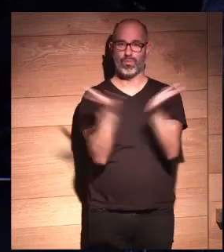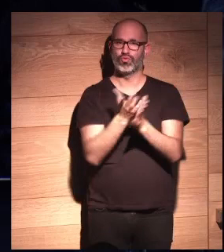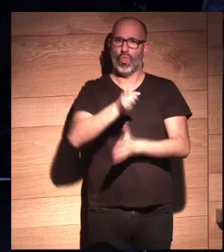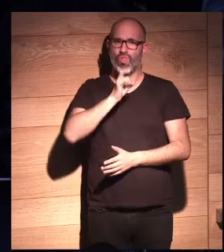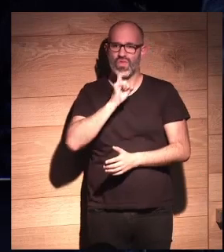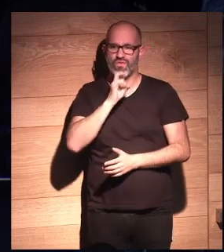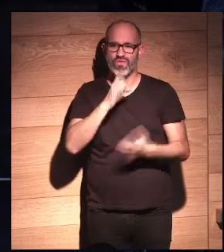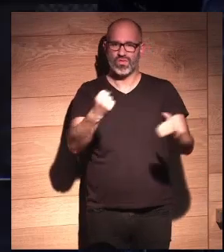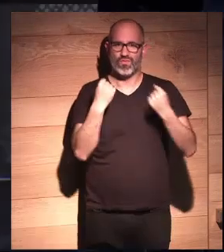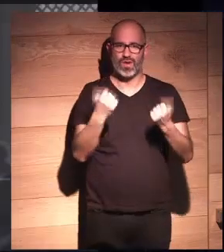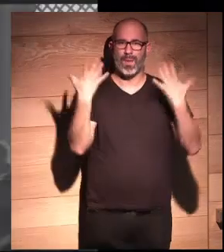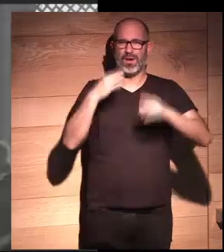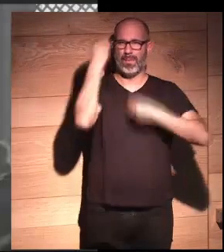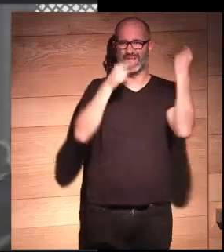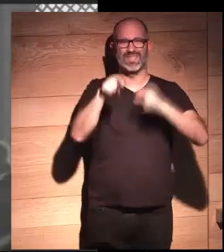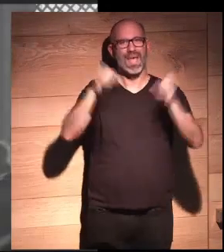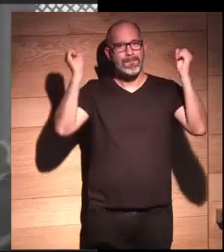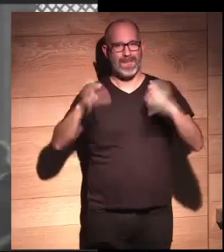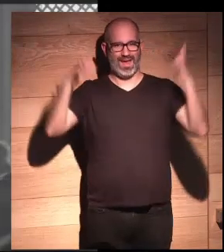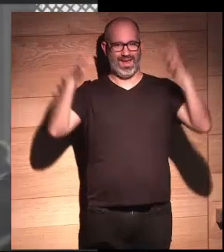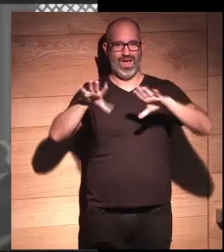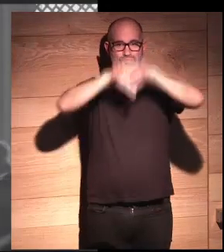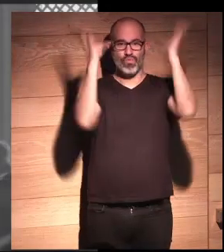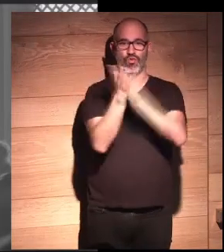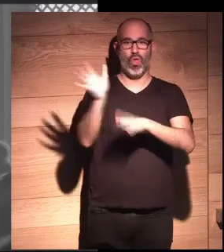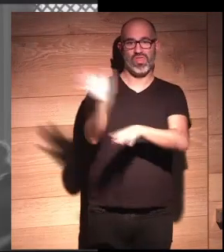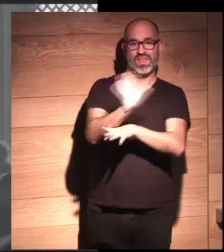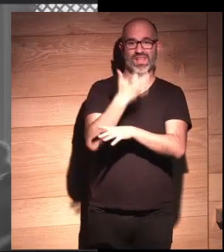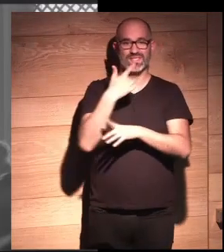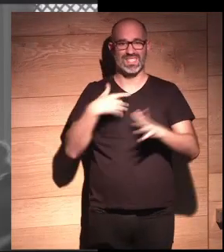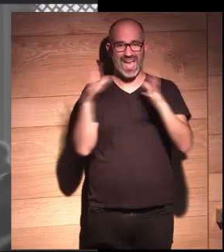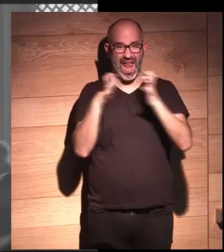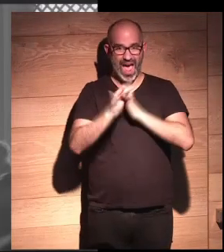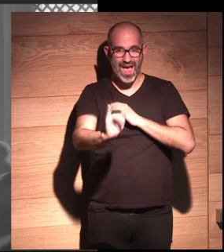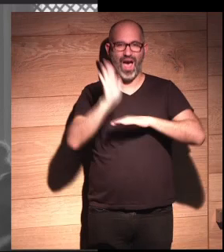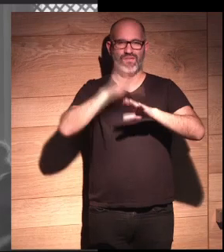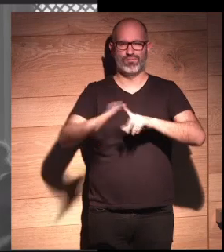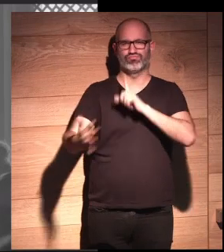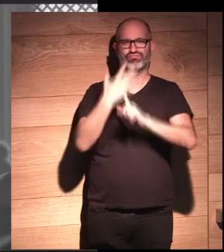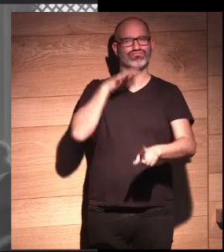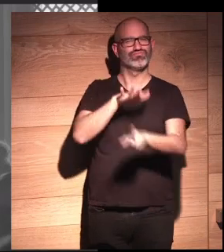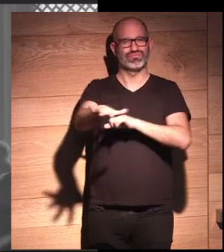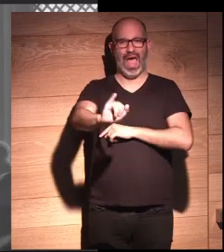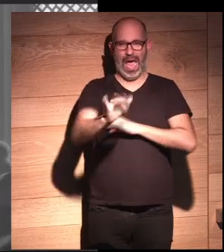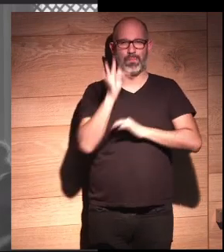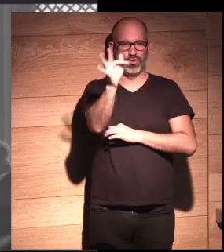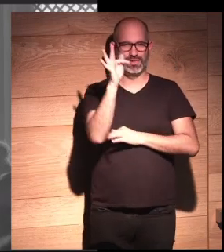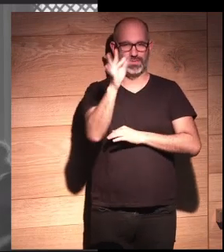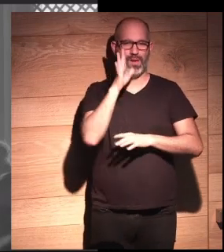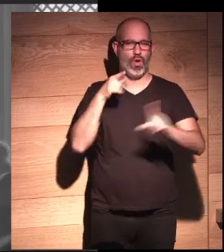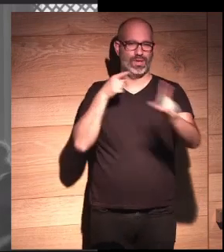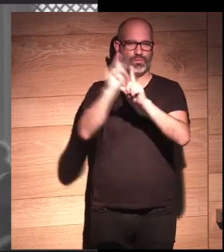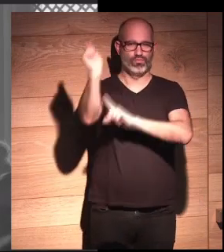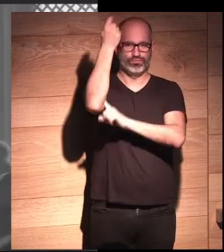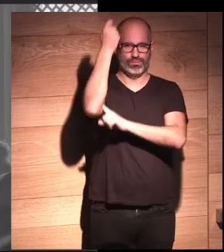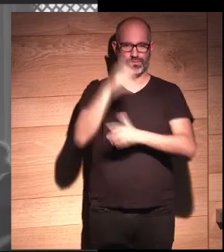muy difícil, pero creo que esa es la magia, ¿no? De nuestro mundo. Creo que debemos de seguir creyendo nosotros y lográndolo.